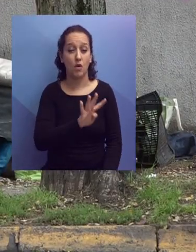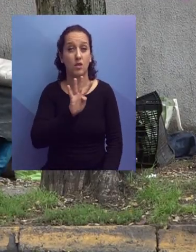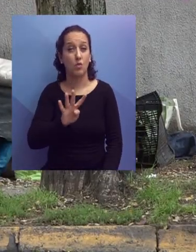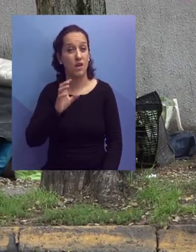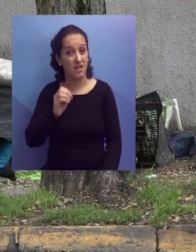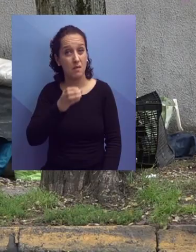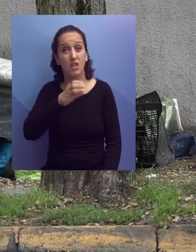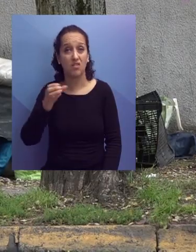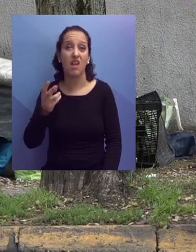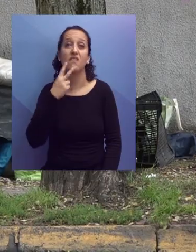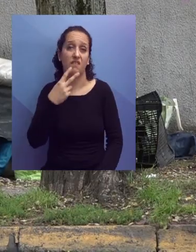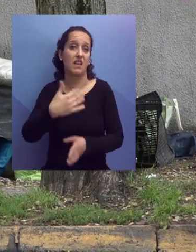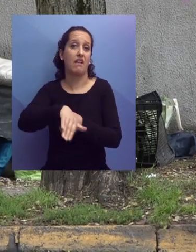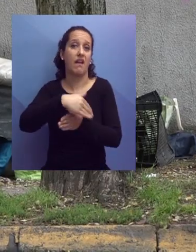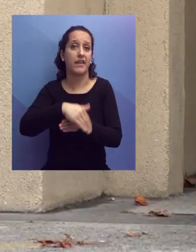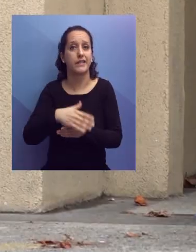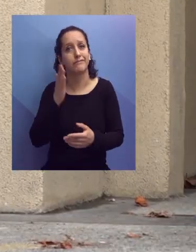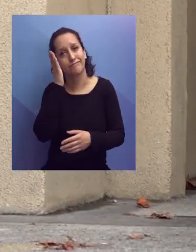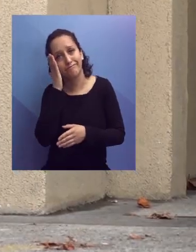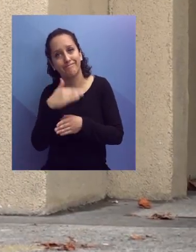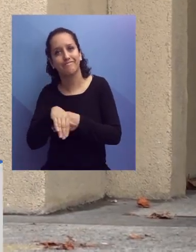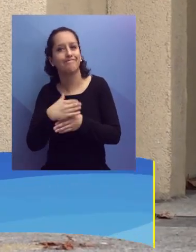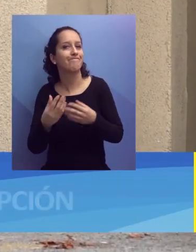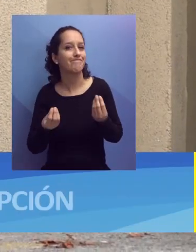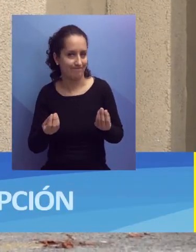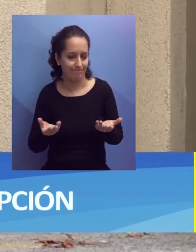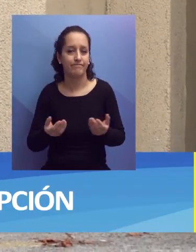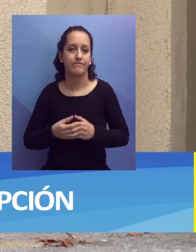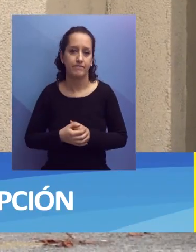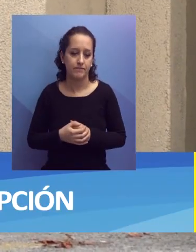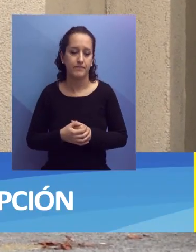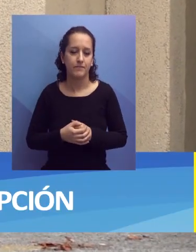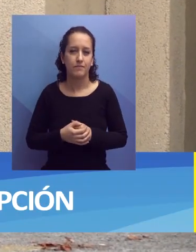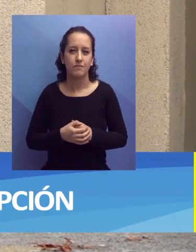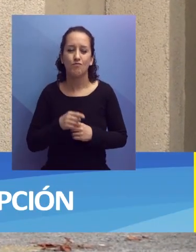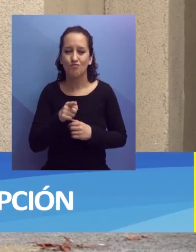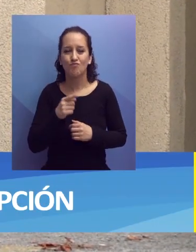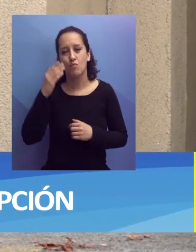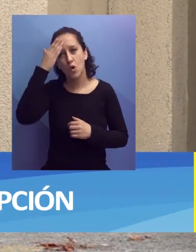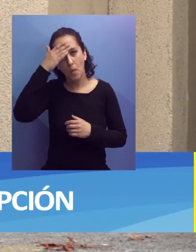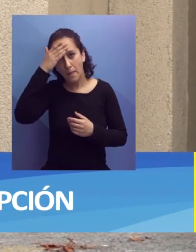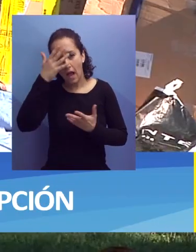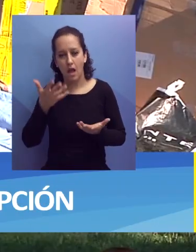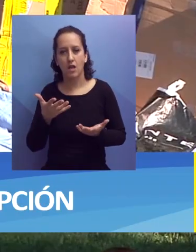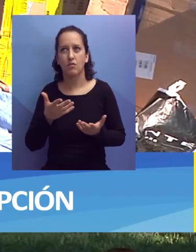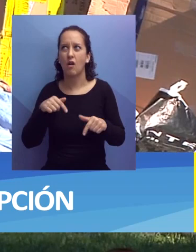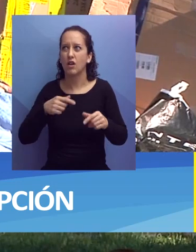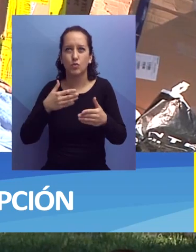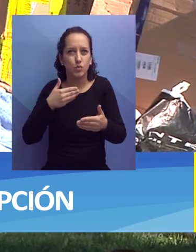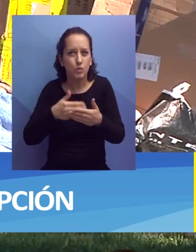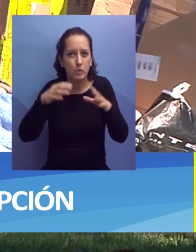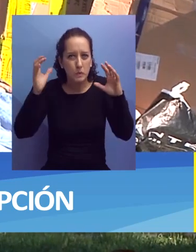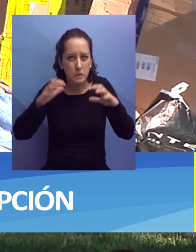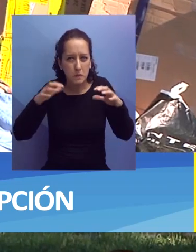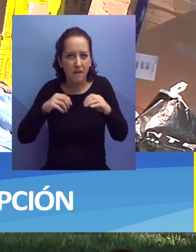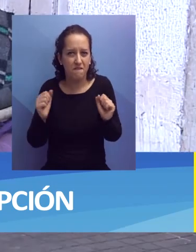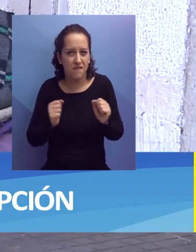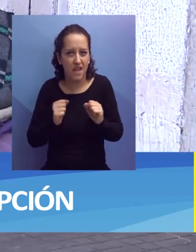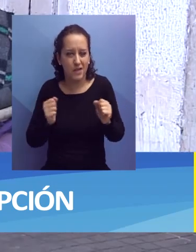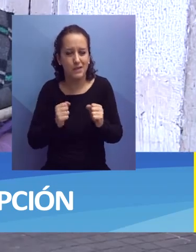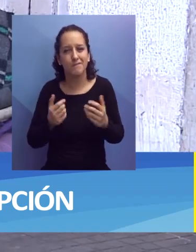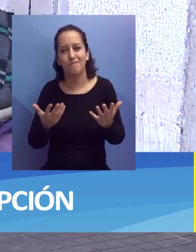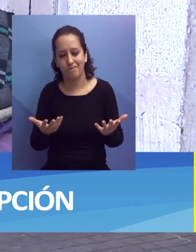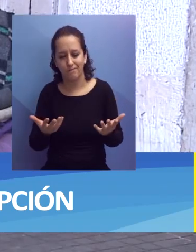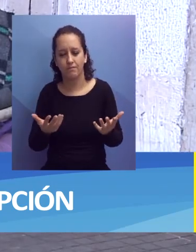Más de 440 personas hoy viven en situación de calle en la comuna de Concepción. Es por esto, y ante la preocupación por los meses de